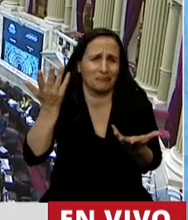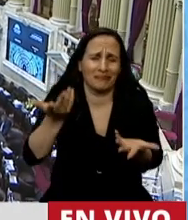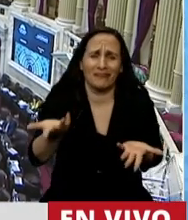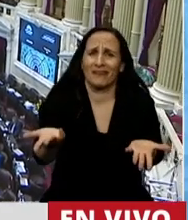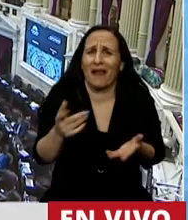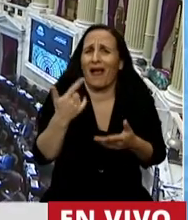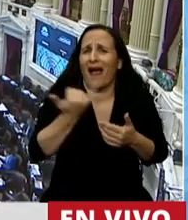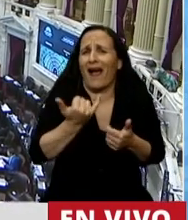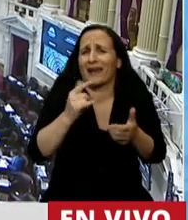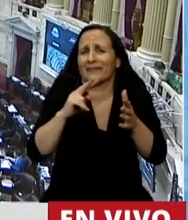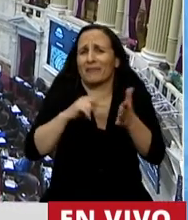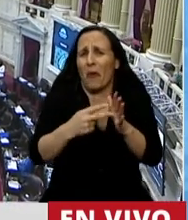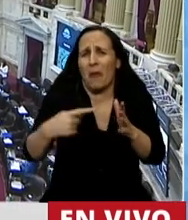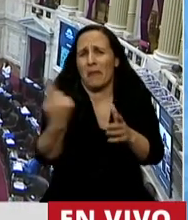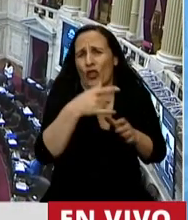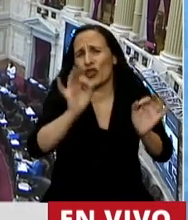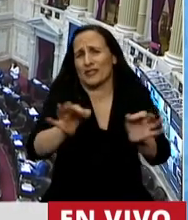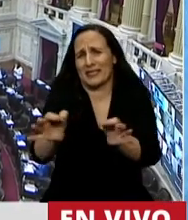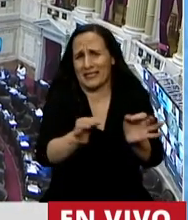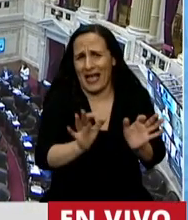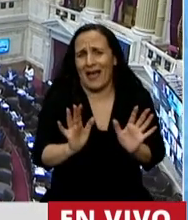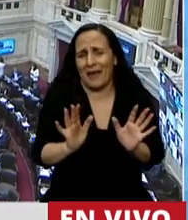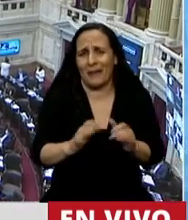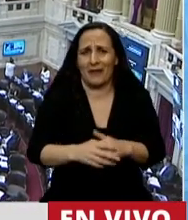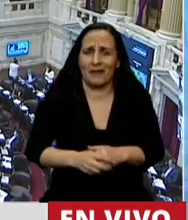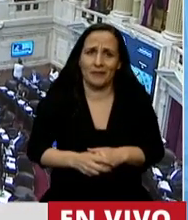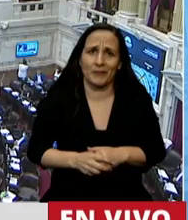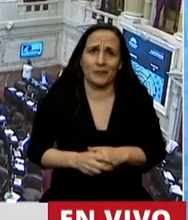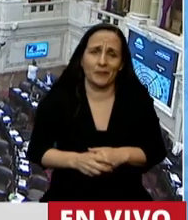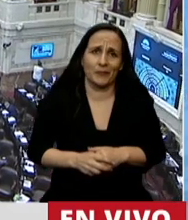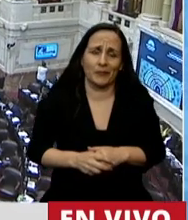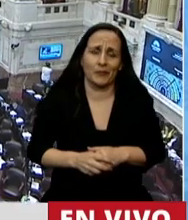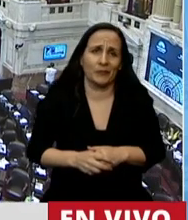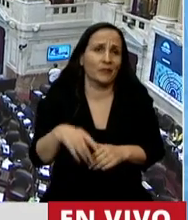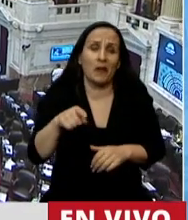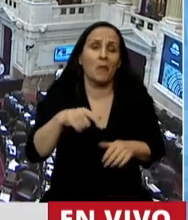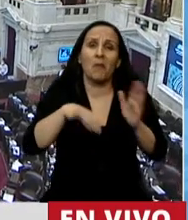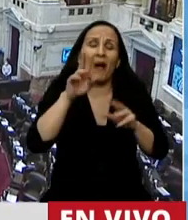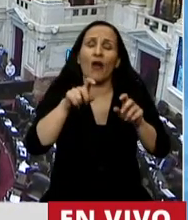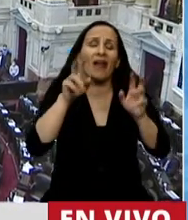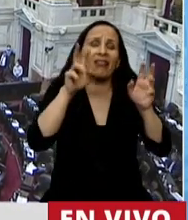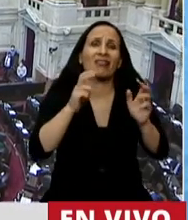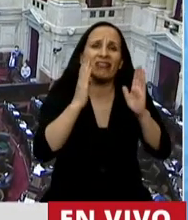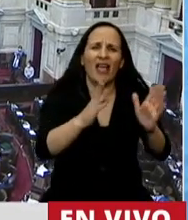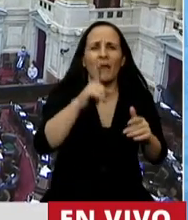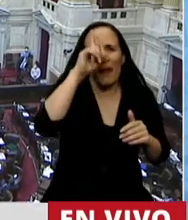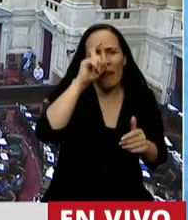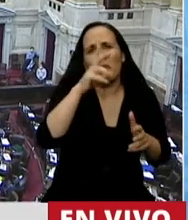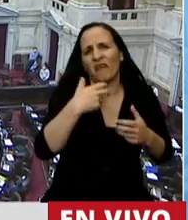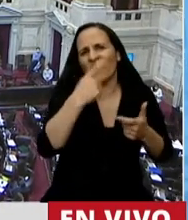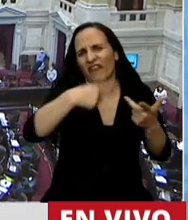problemas que ya todos los argentinos conocemos, vamos a referirnos un poco al tema sanitario. Yo creo que en el tema